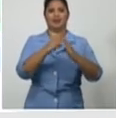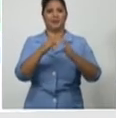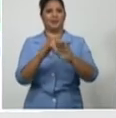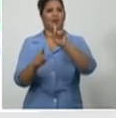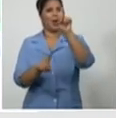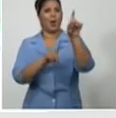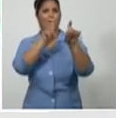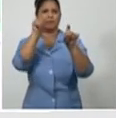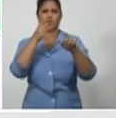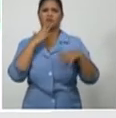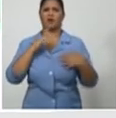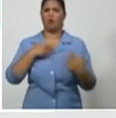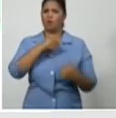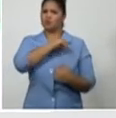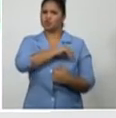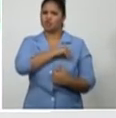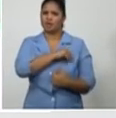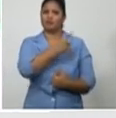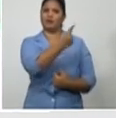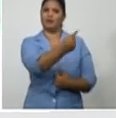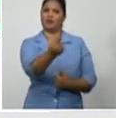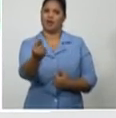y lamentablemente